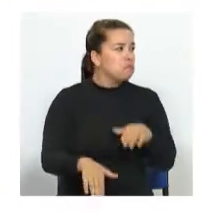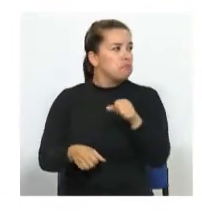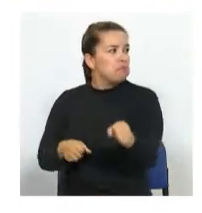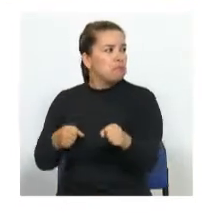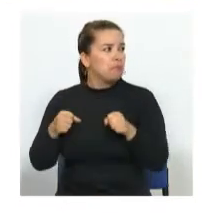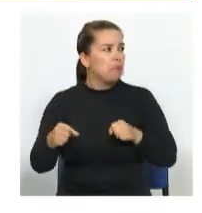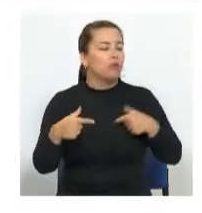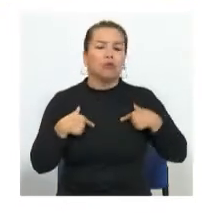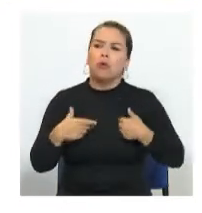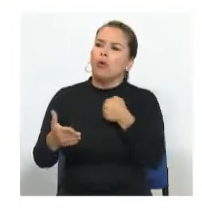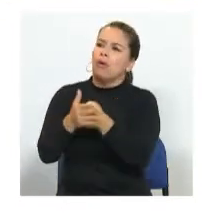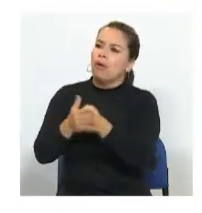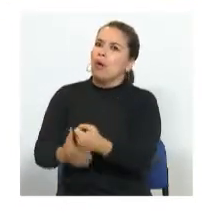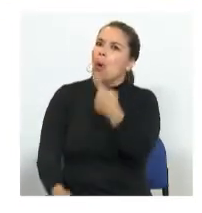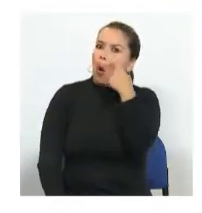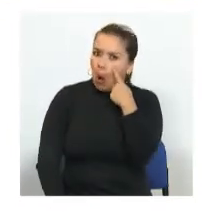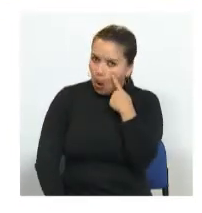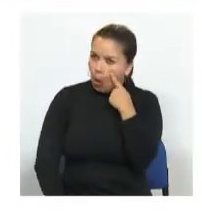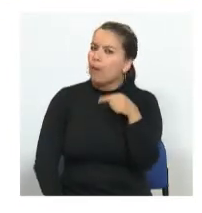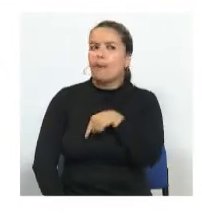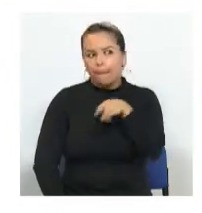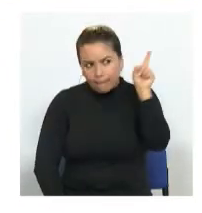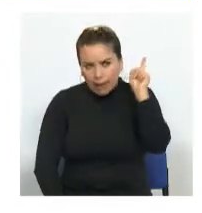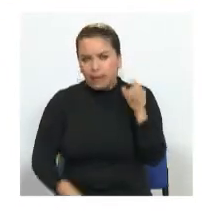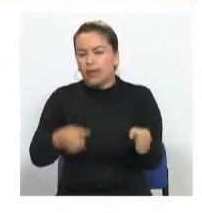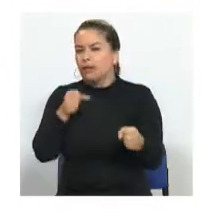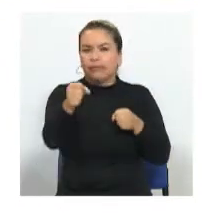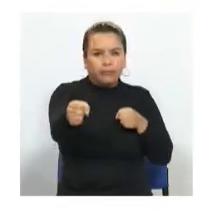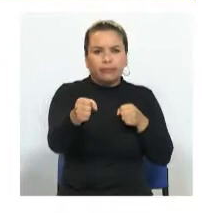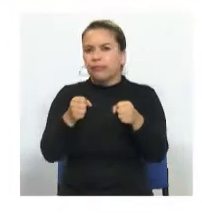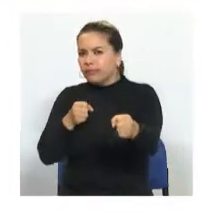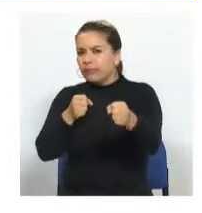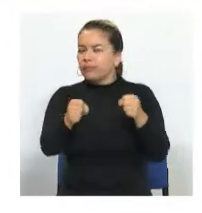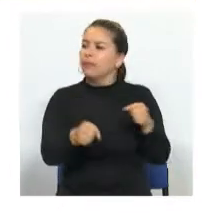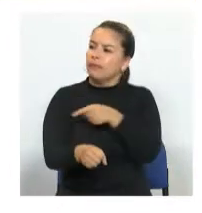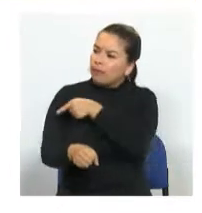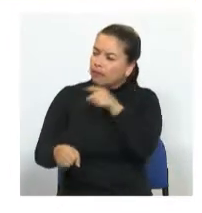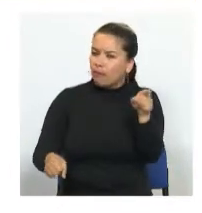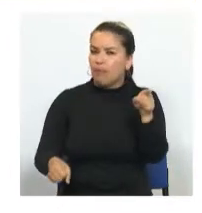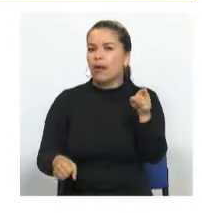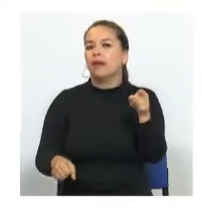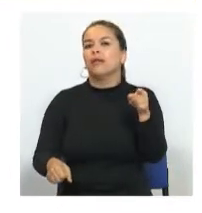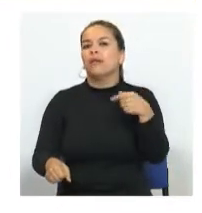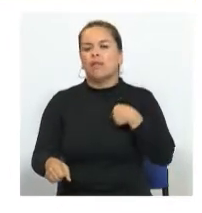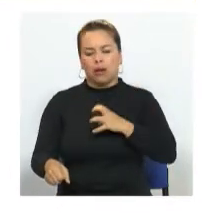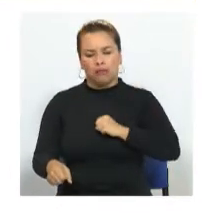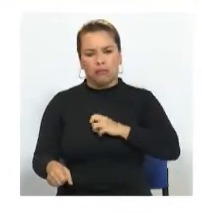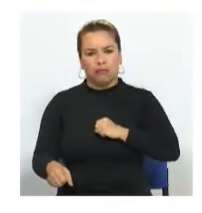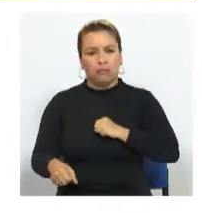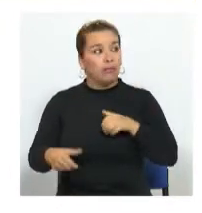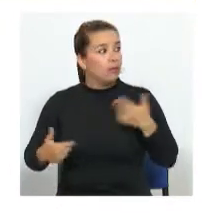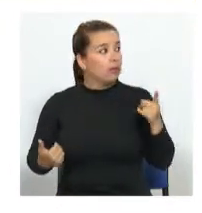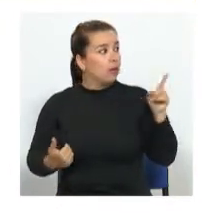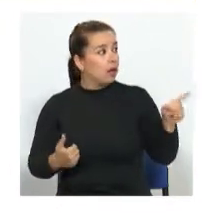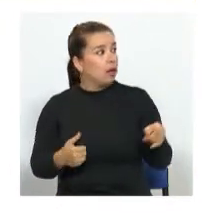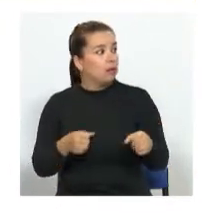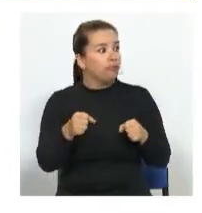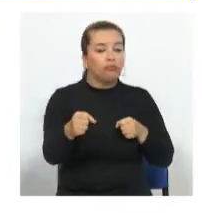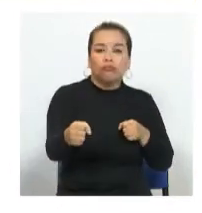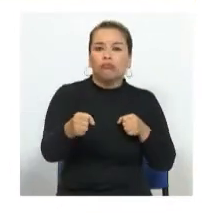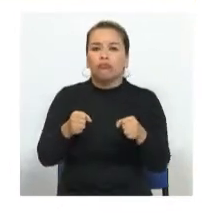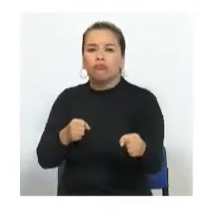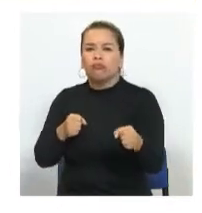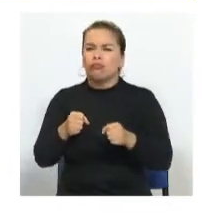mucho tiempo, fue y se hizo el examen con usted para mirar cómo estaba el corazón, y ahí está en una caminadora. ¿Por qué está él